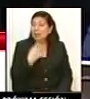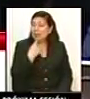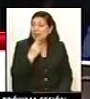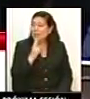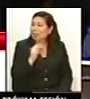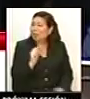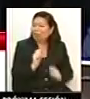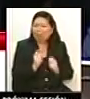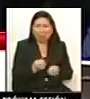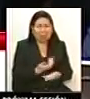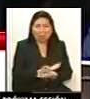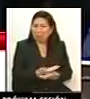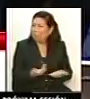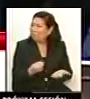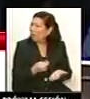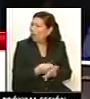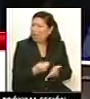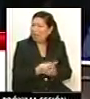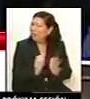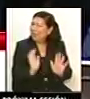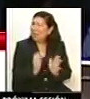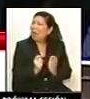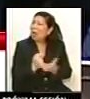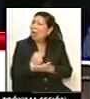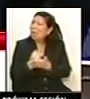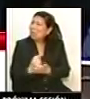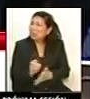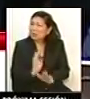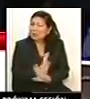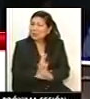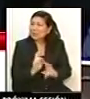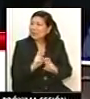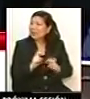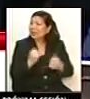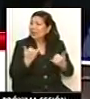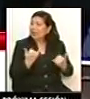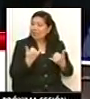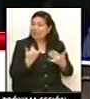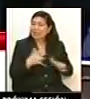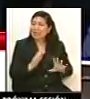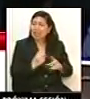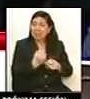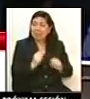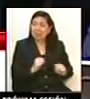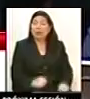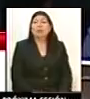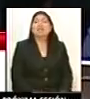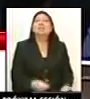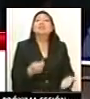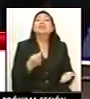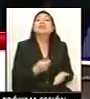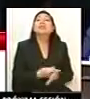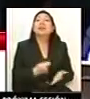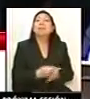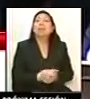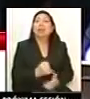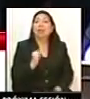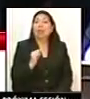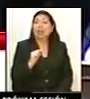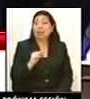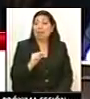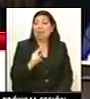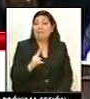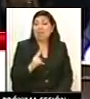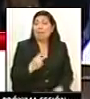le estoy regalando la plata ni dándole el beneficio cuando está explotando. Ahí ya en la explotación se paga el IGB. Pero